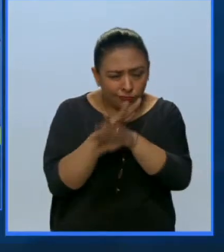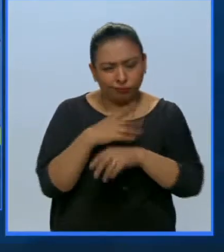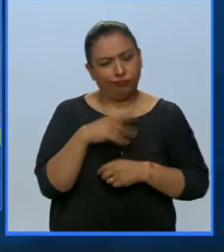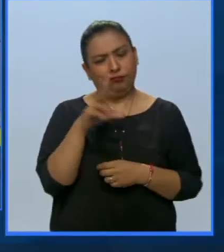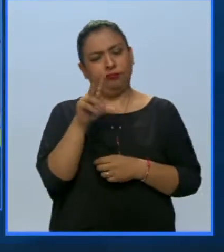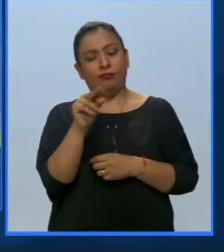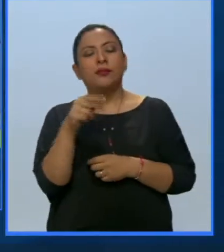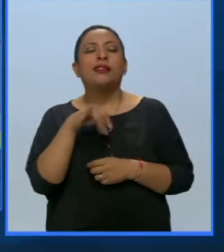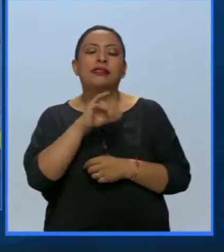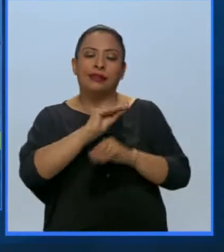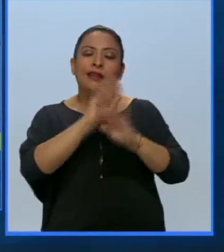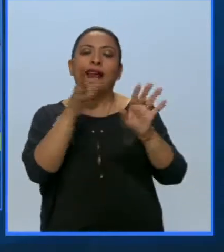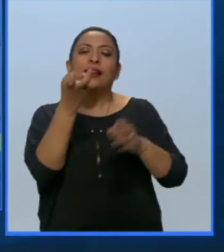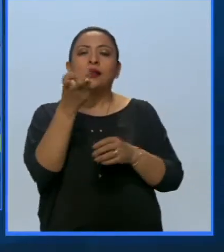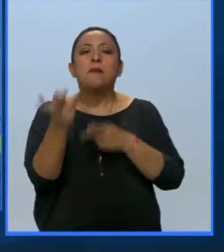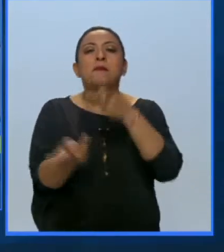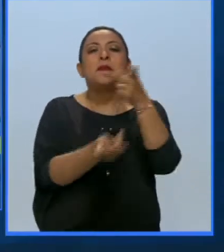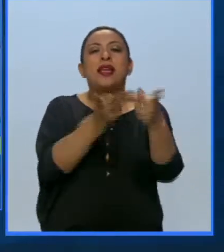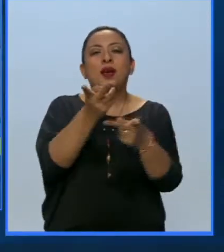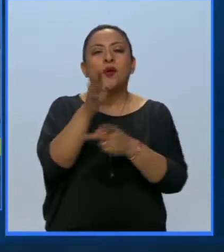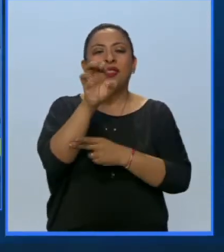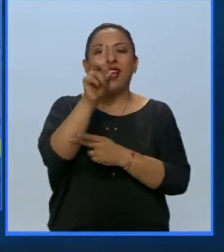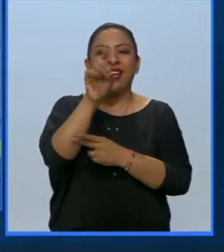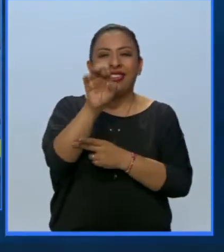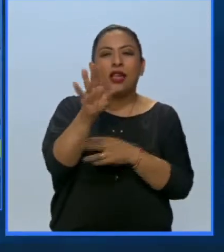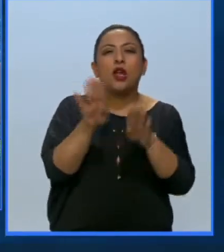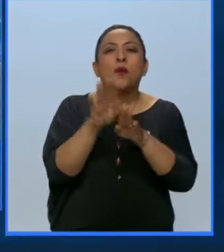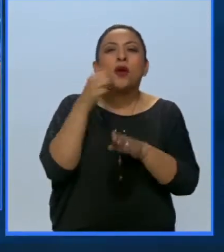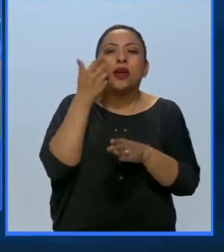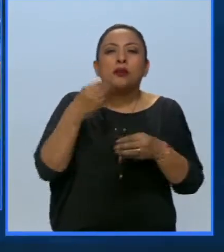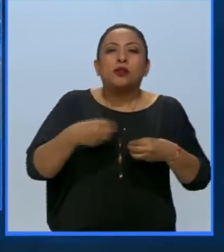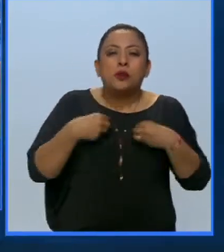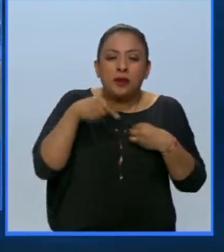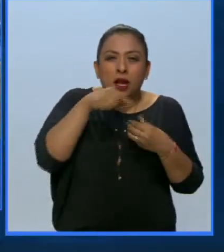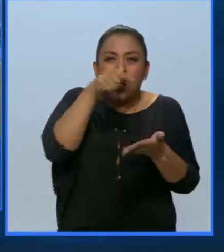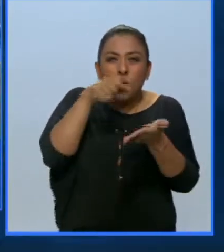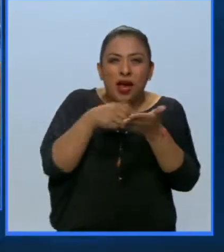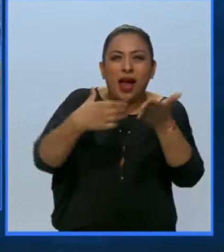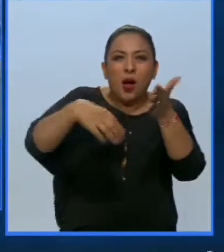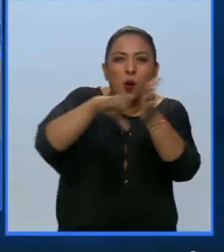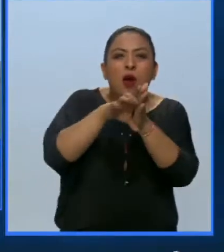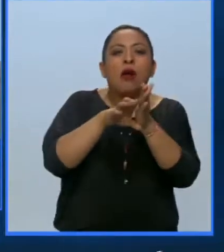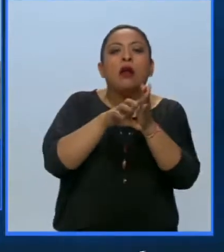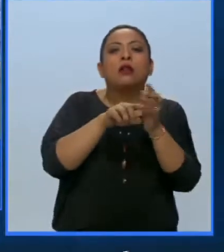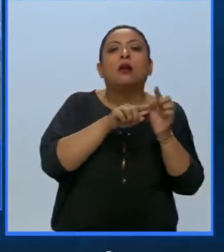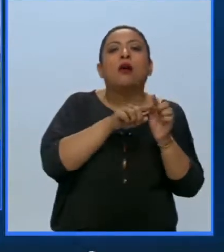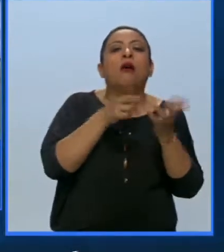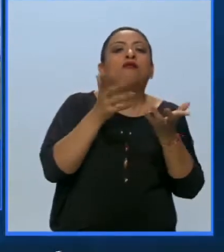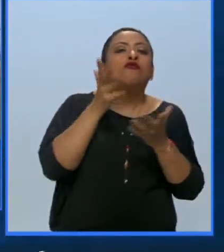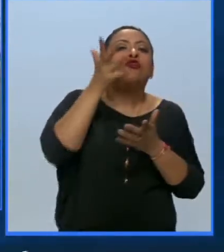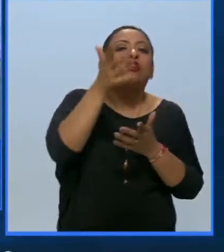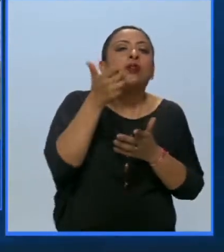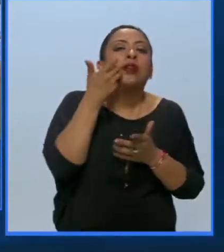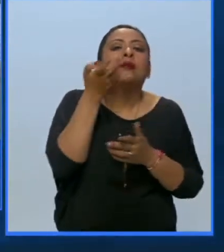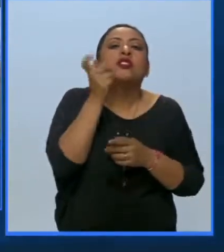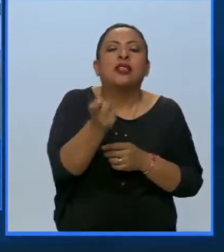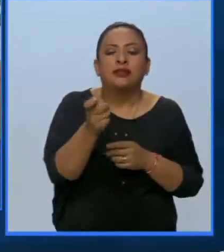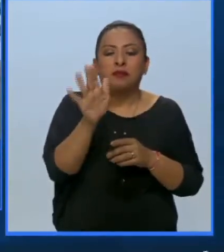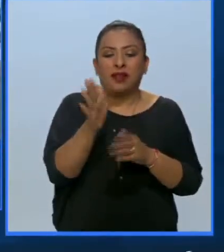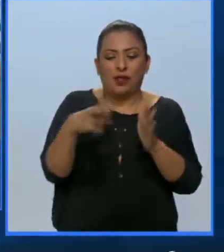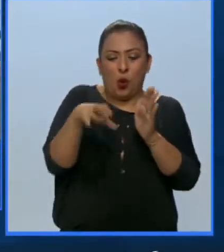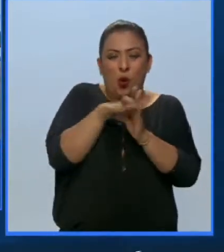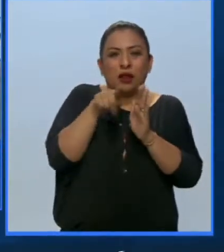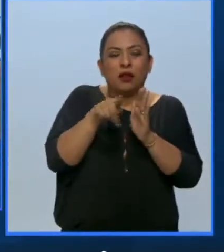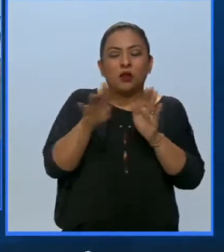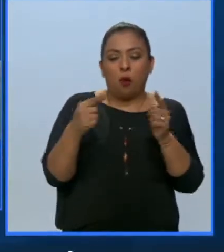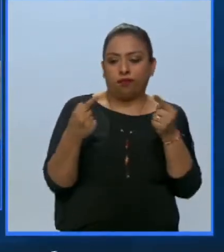un cuestionamiento, justo como lo dice Eder, ¿no? De cómo queremos vivir esta habitación, hacia dónde nos hemos ido. Realmente creo que la habitación nos confronta